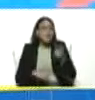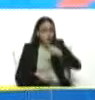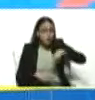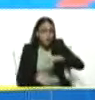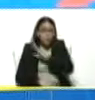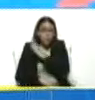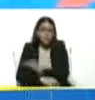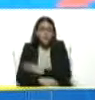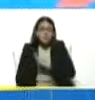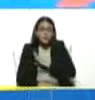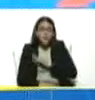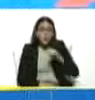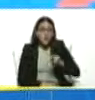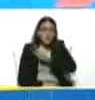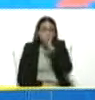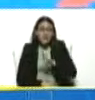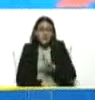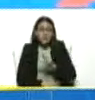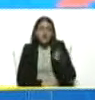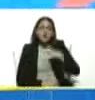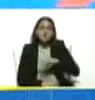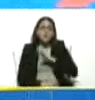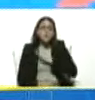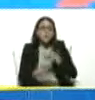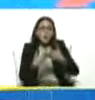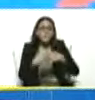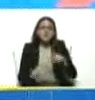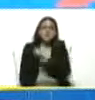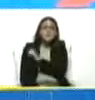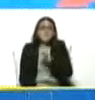son empresariales, privadas,